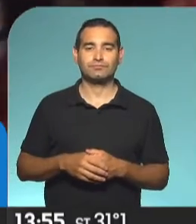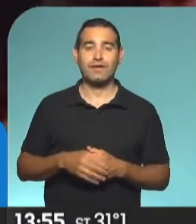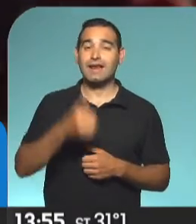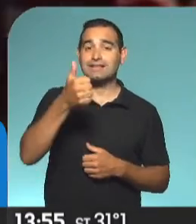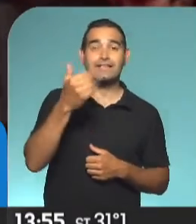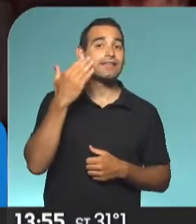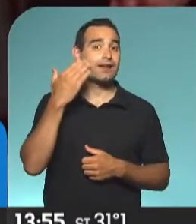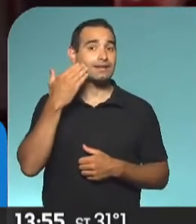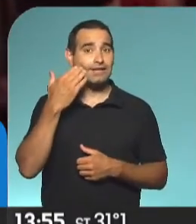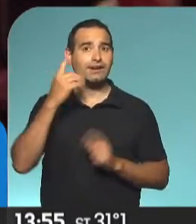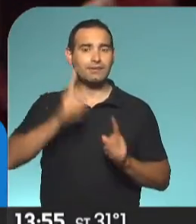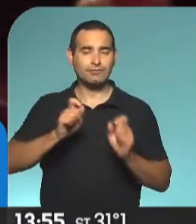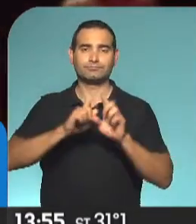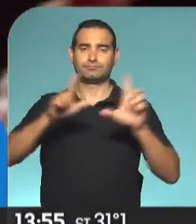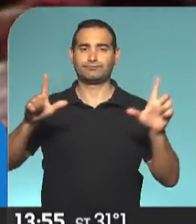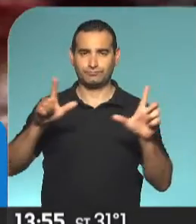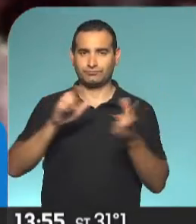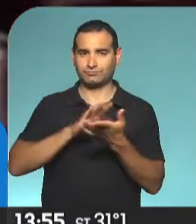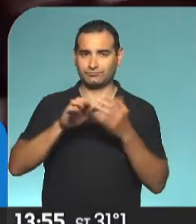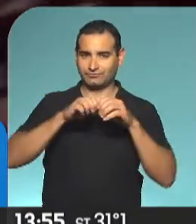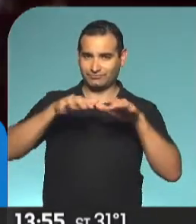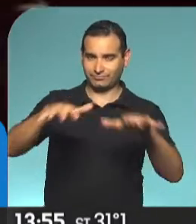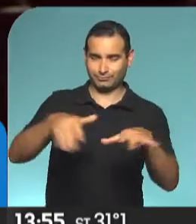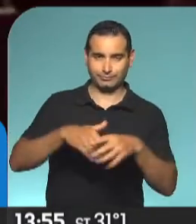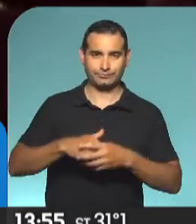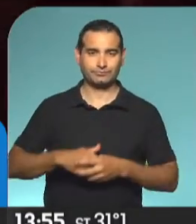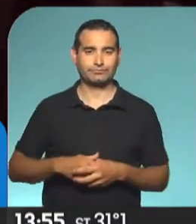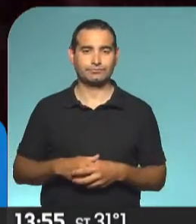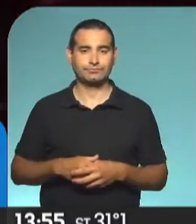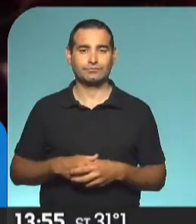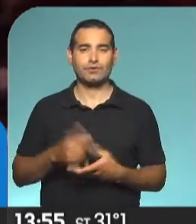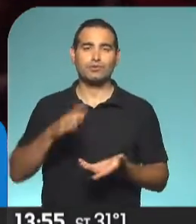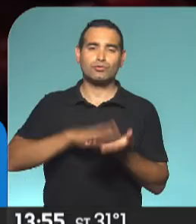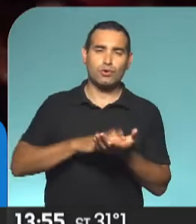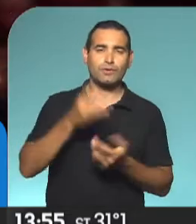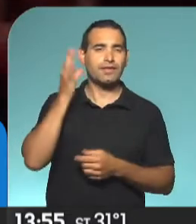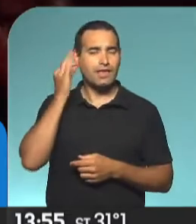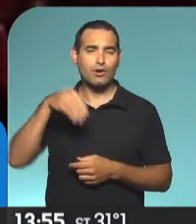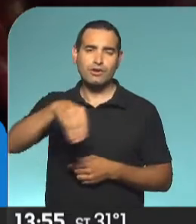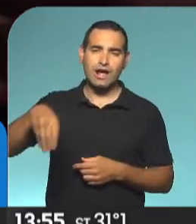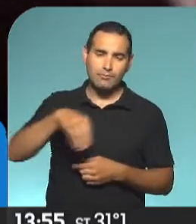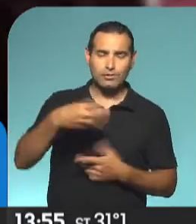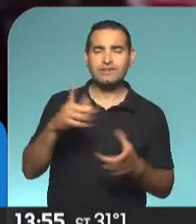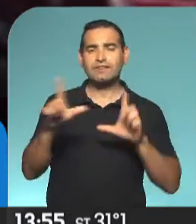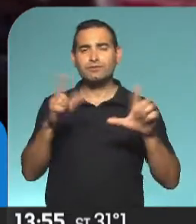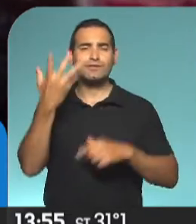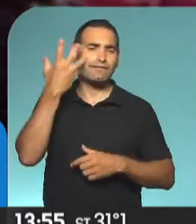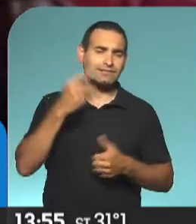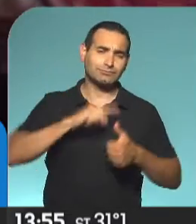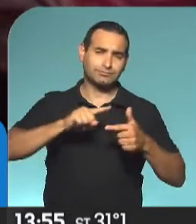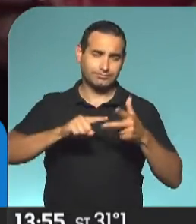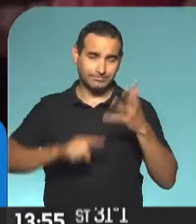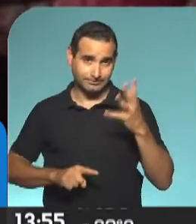tarde será un gran estreno de este día, más documentales de Diego en Nápoles, documentales de la televisión francesa, todo eso para no